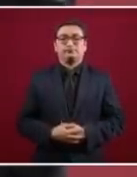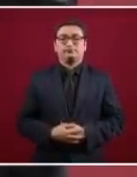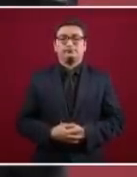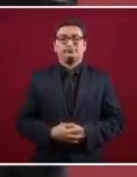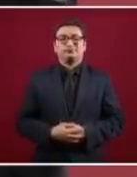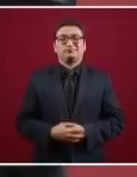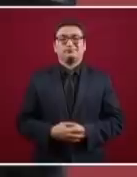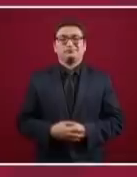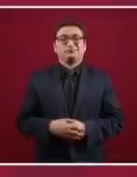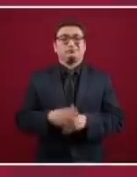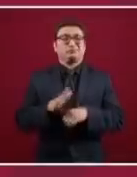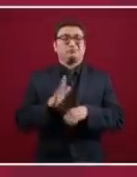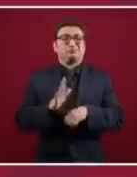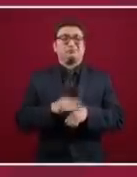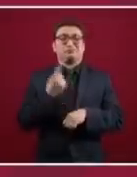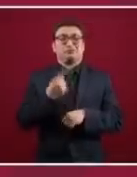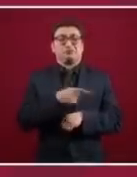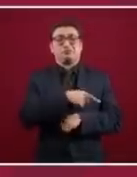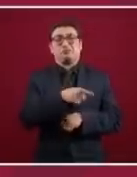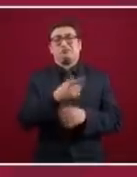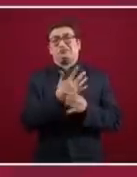porque ahora resulta que